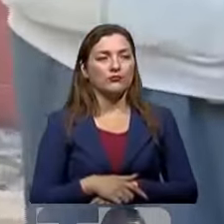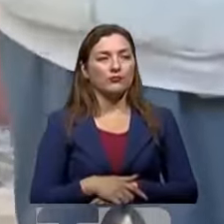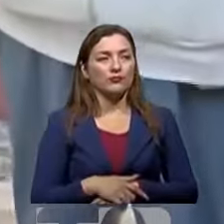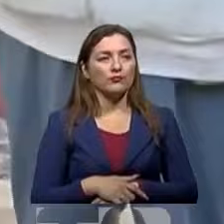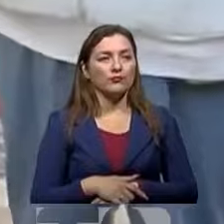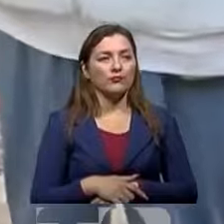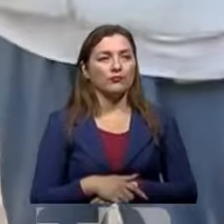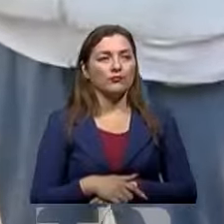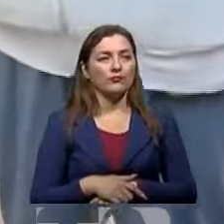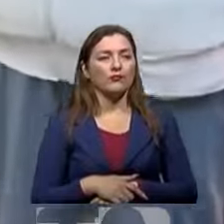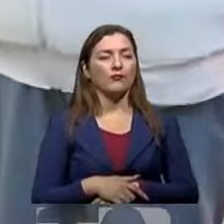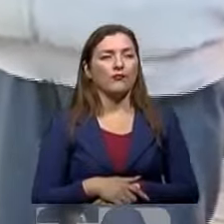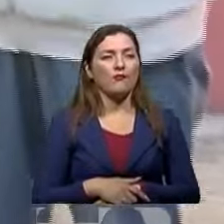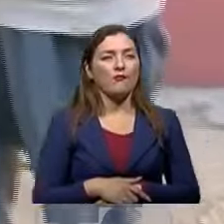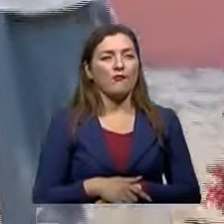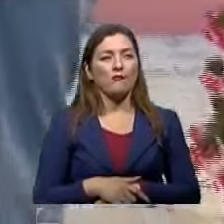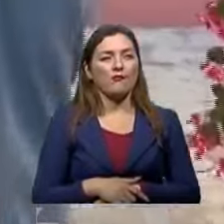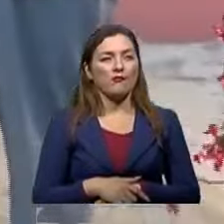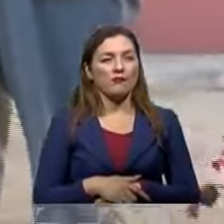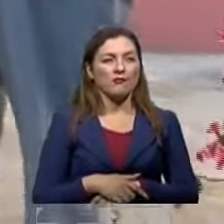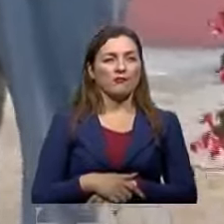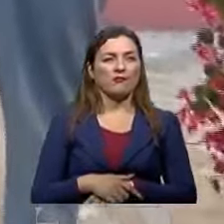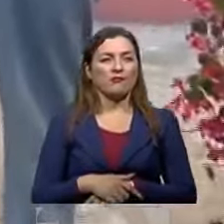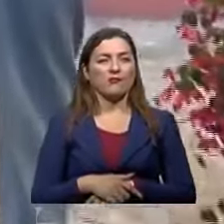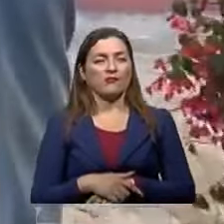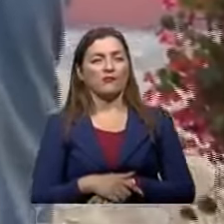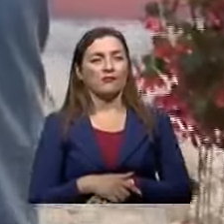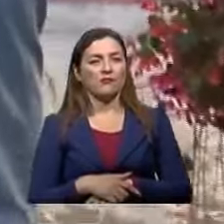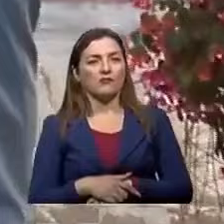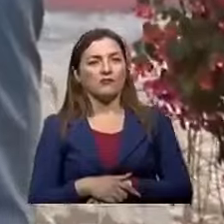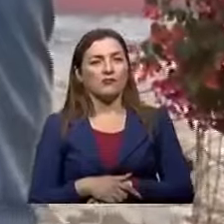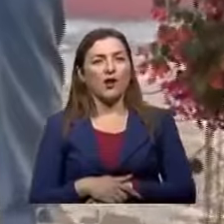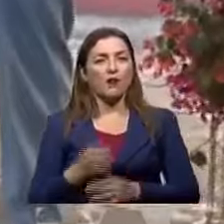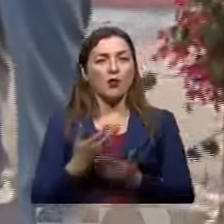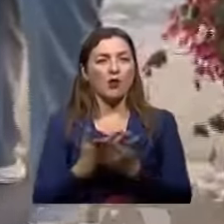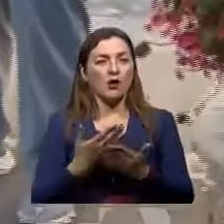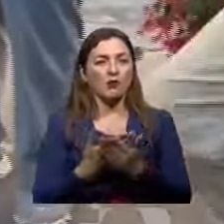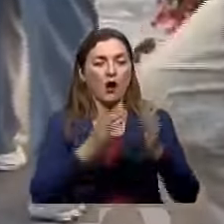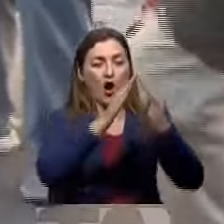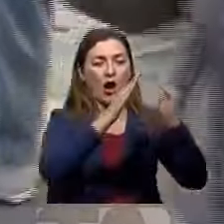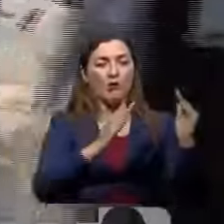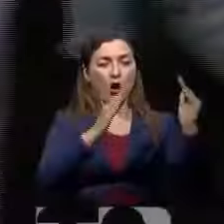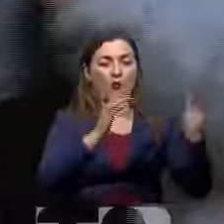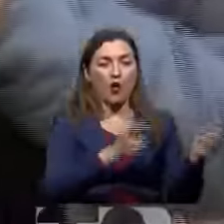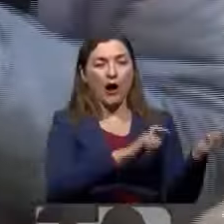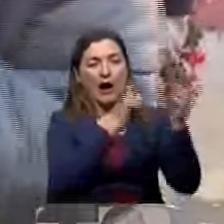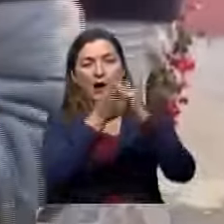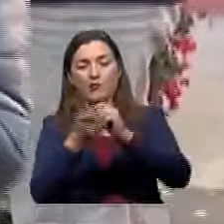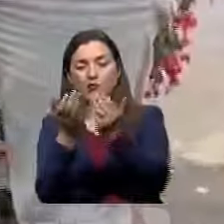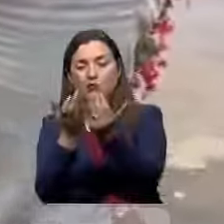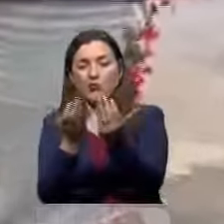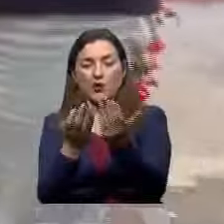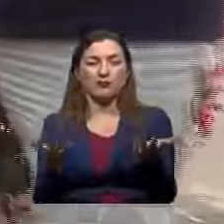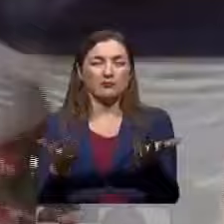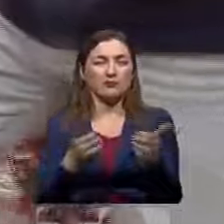reubicación, contenedor. Ustedes ya los escuchan, ellos en realidad exigen la reubicación de este contenedor a otro sector que al menos no